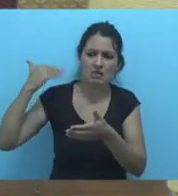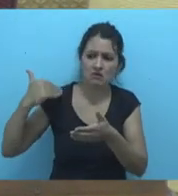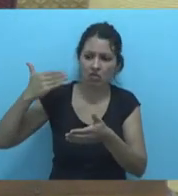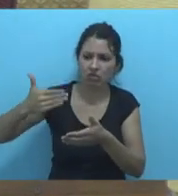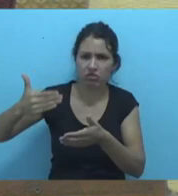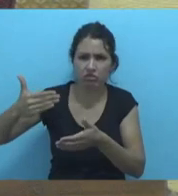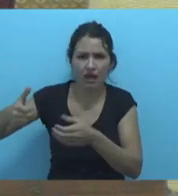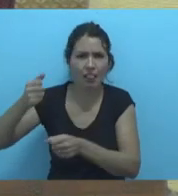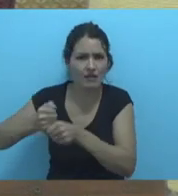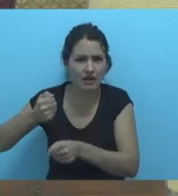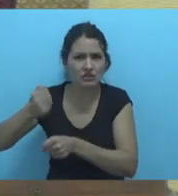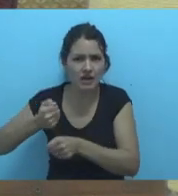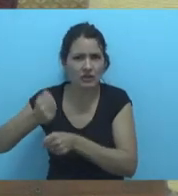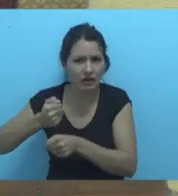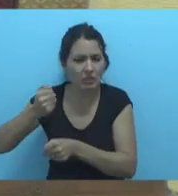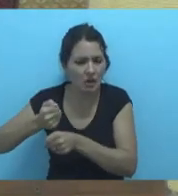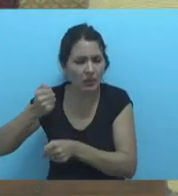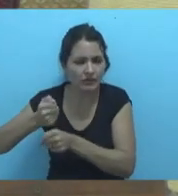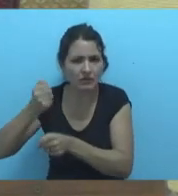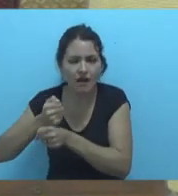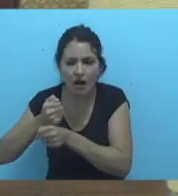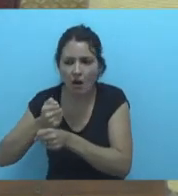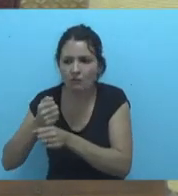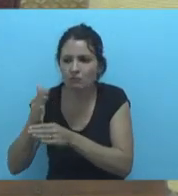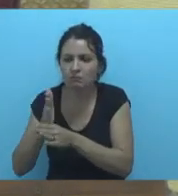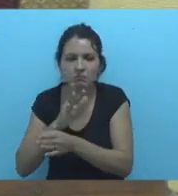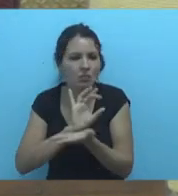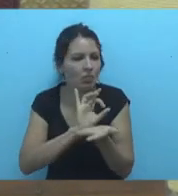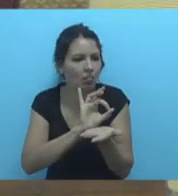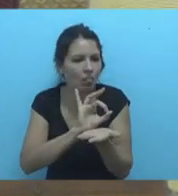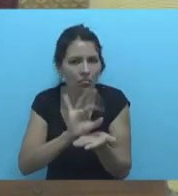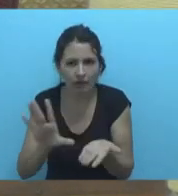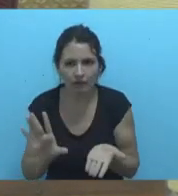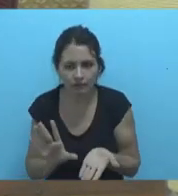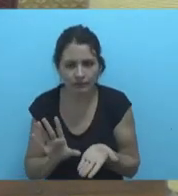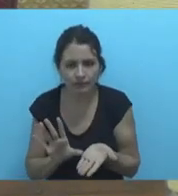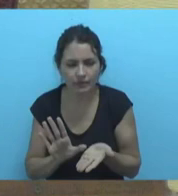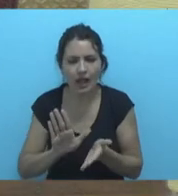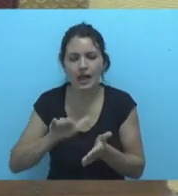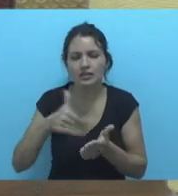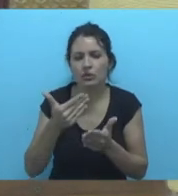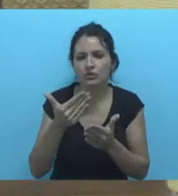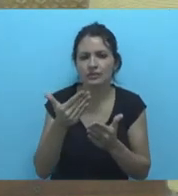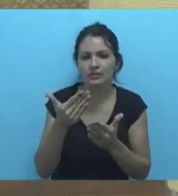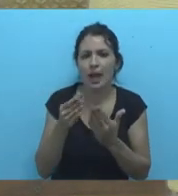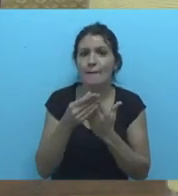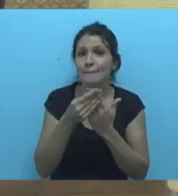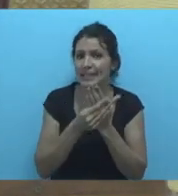qué significa la palabra futuro, y es indispensable entonces que el Ministerio de Trabajo de la provincia